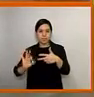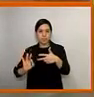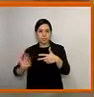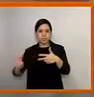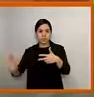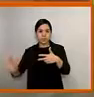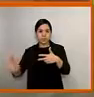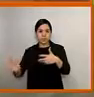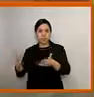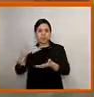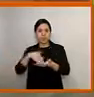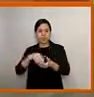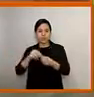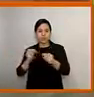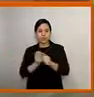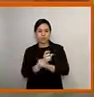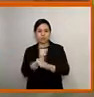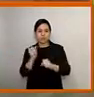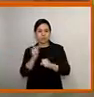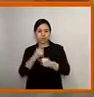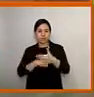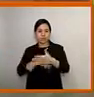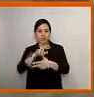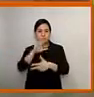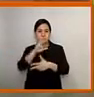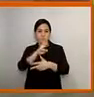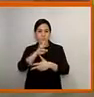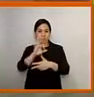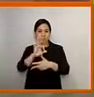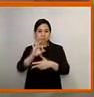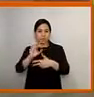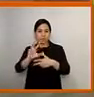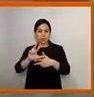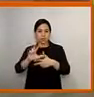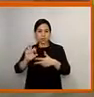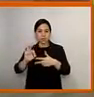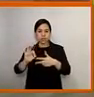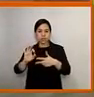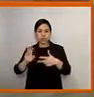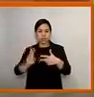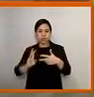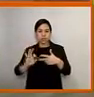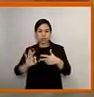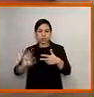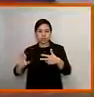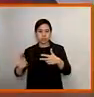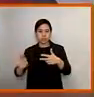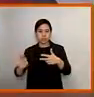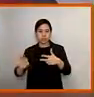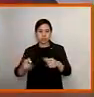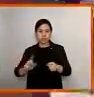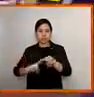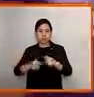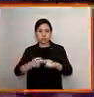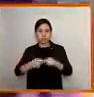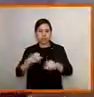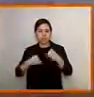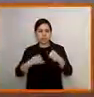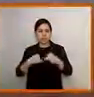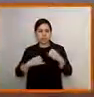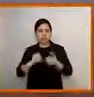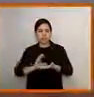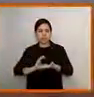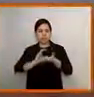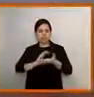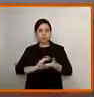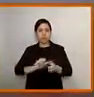99, reitero los tres números ganadores, 69, 39 y 99. Amigos, que el juego Loto Super Premio